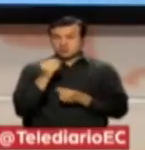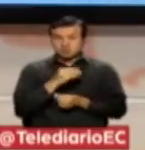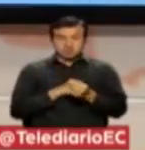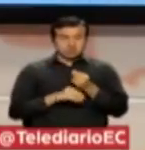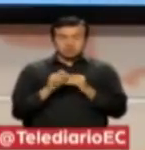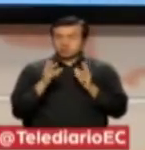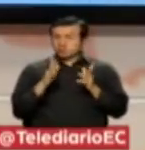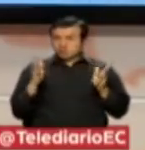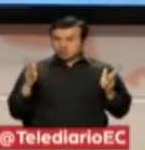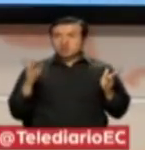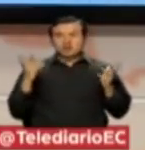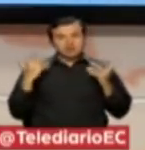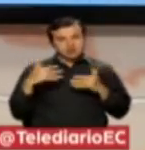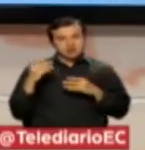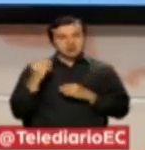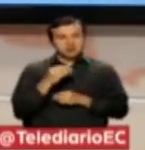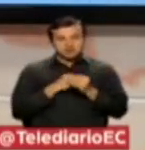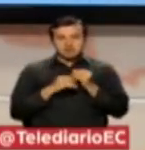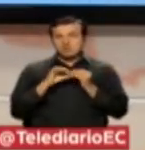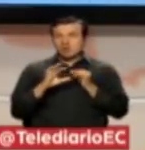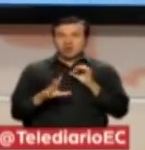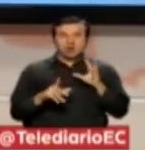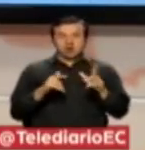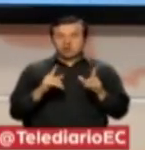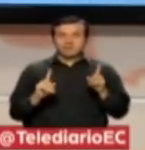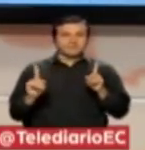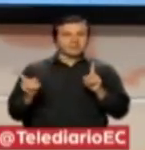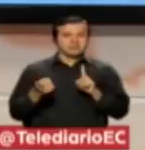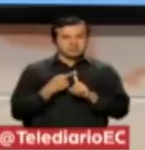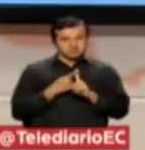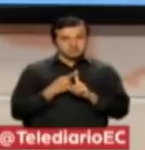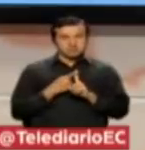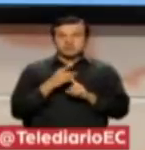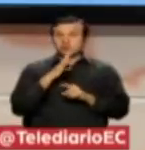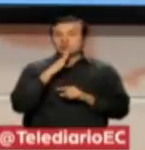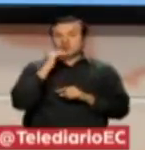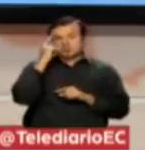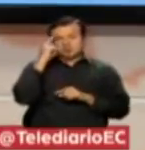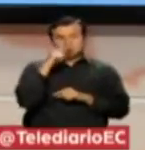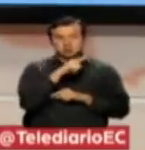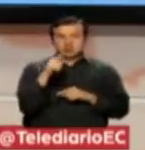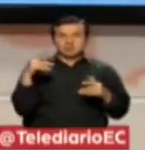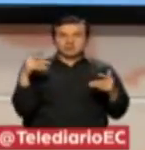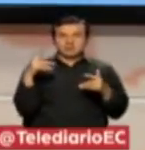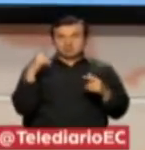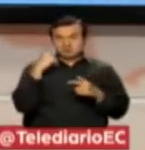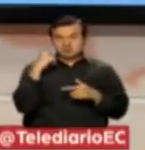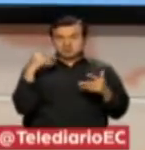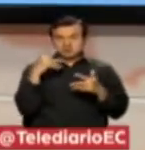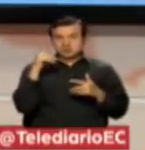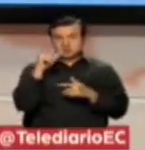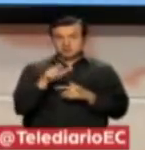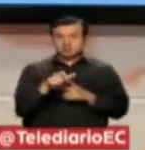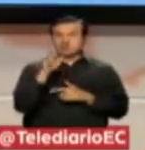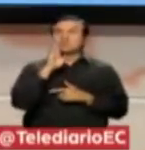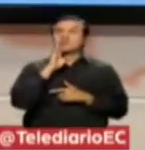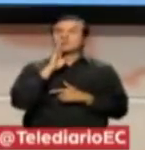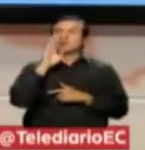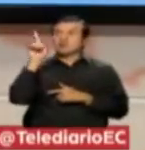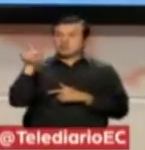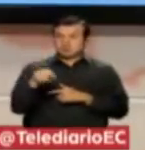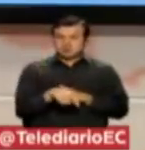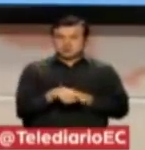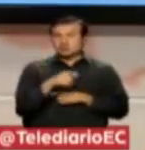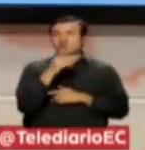vuelta. Estamos recuperando el dinero de la corrupción. Y es el primero. Por eso los correístas están temblando. Mire cómo está temblando el señor que está en Bélgica, que no viene a